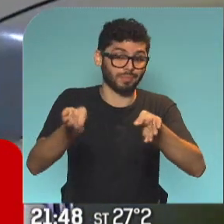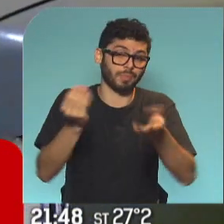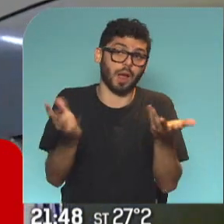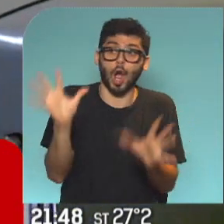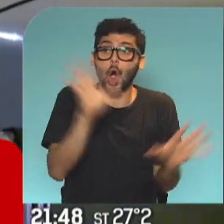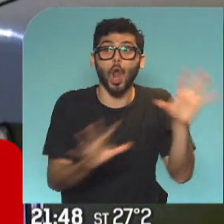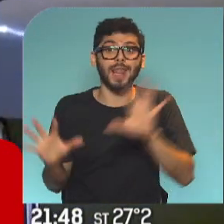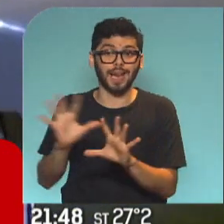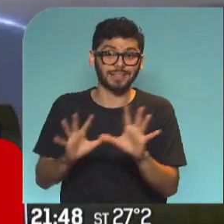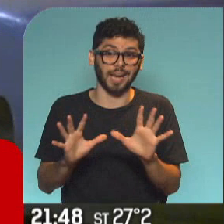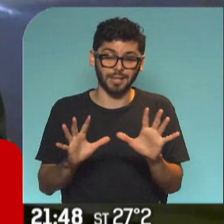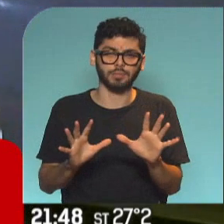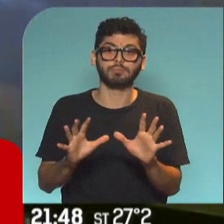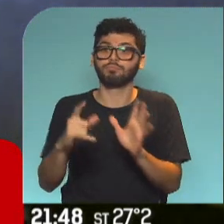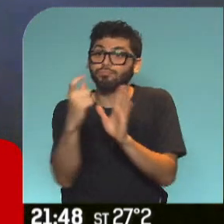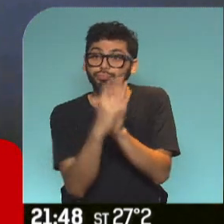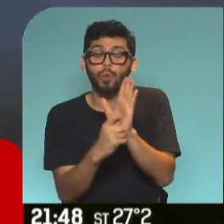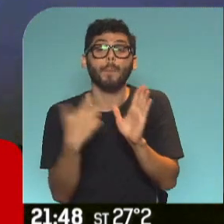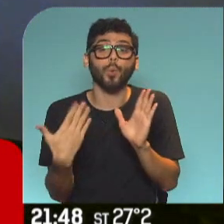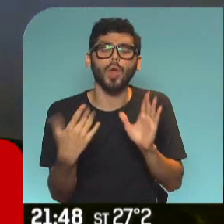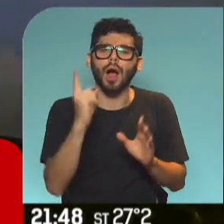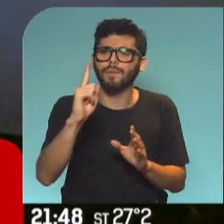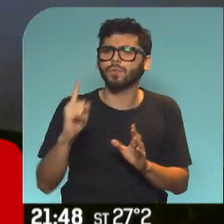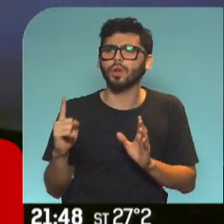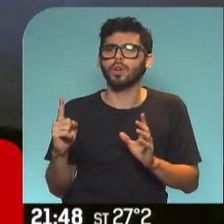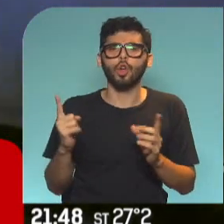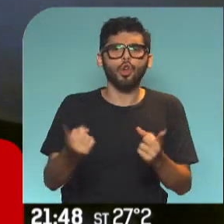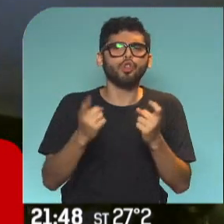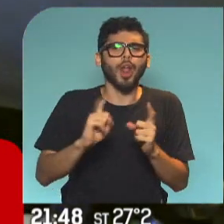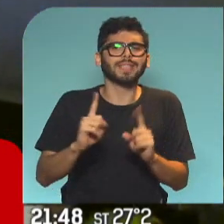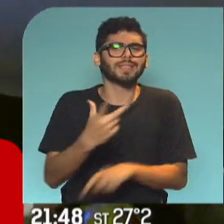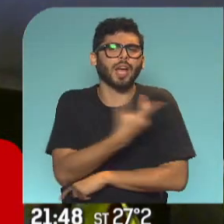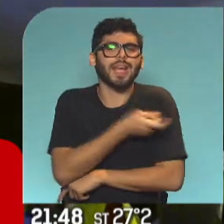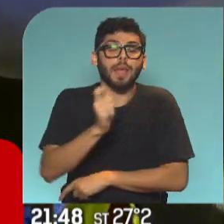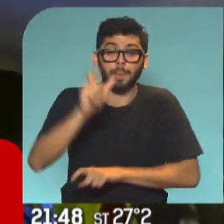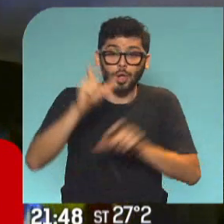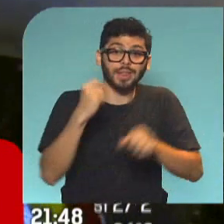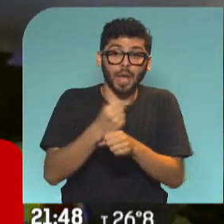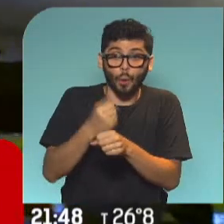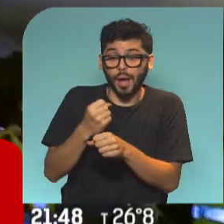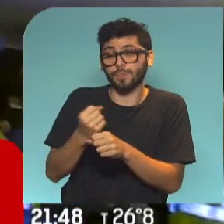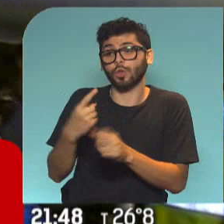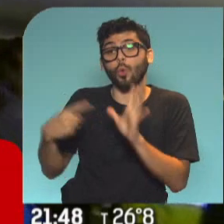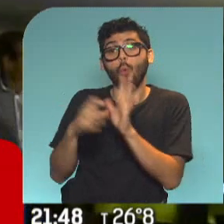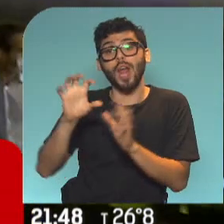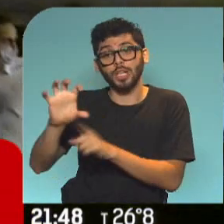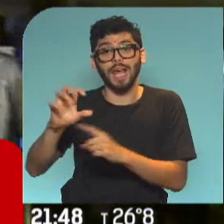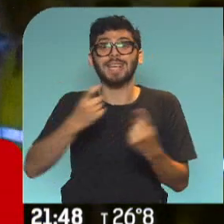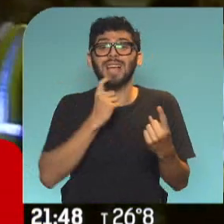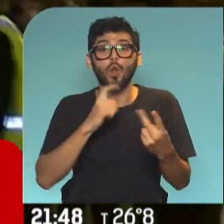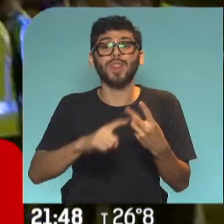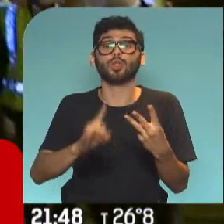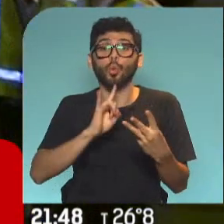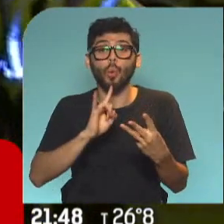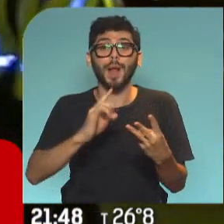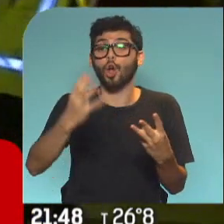la logística de esta vacunación. ¿Quiénes están exceptuados? Bueno, los docentes que trabajen en Buenos Aires, San Luis, Tucumán,